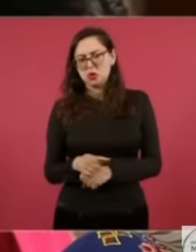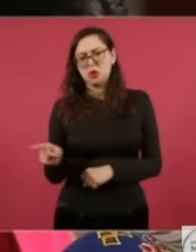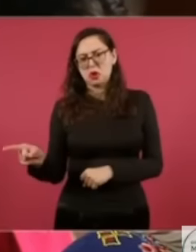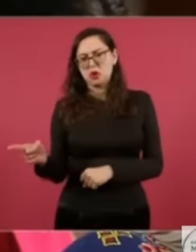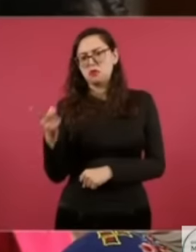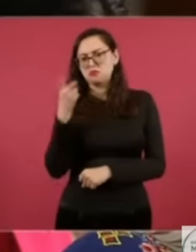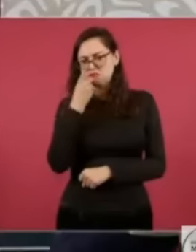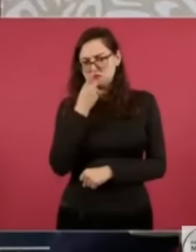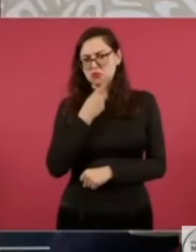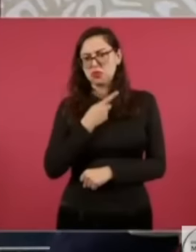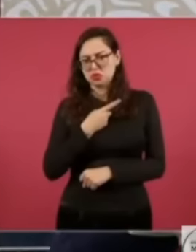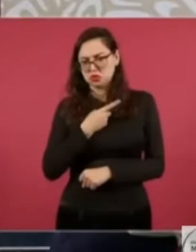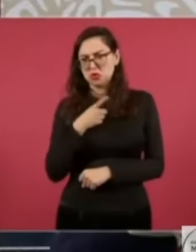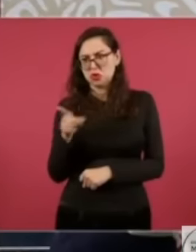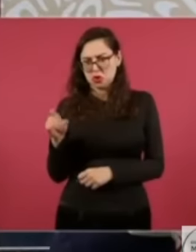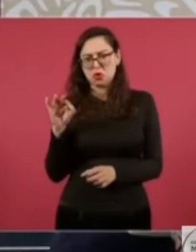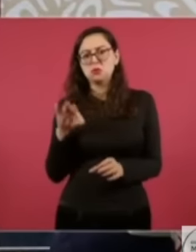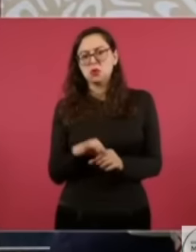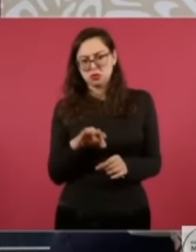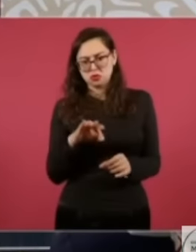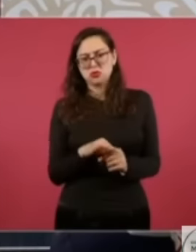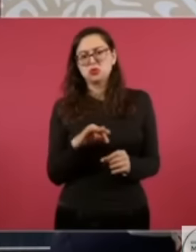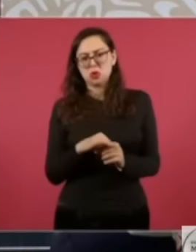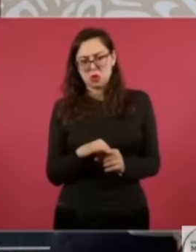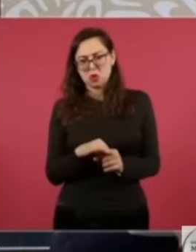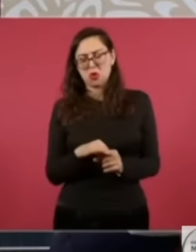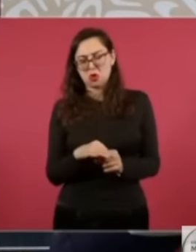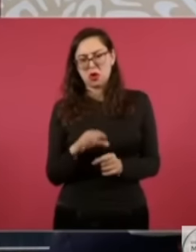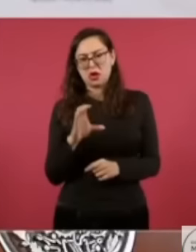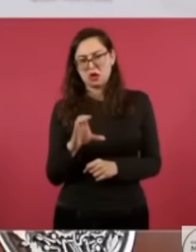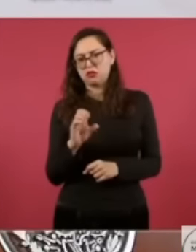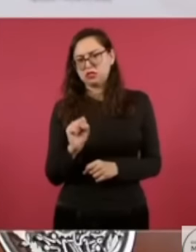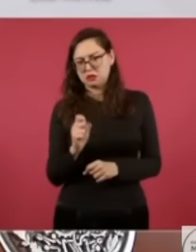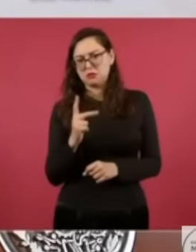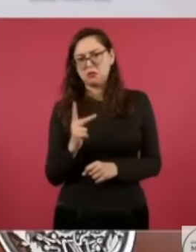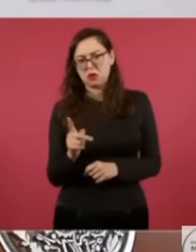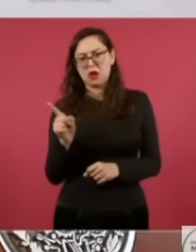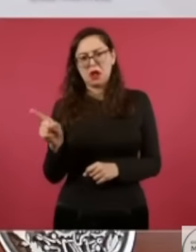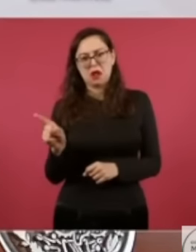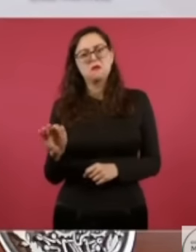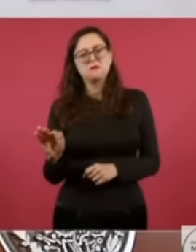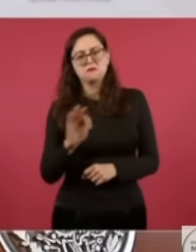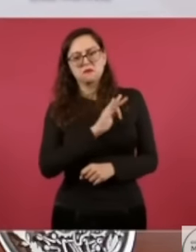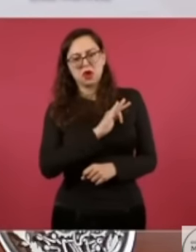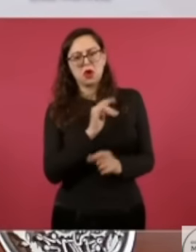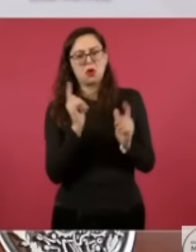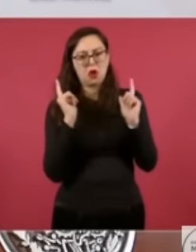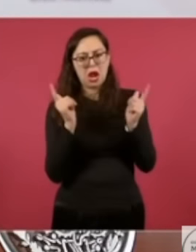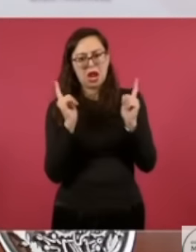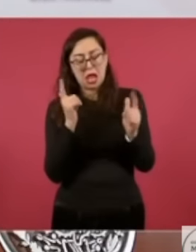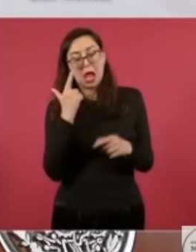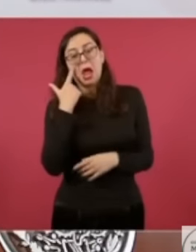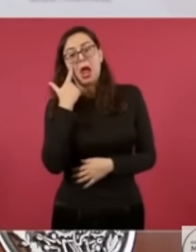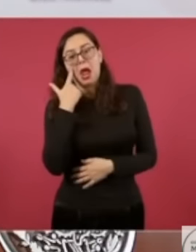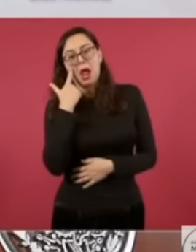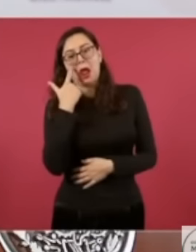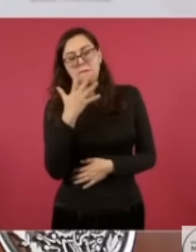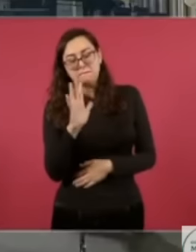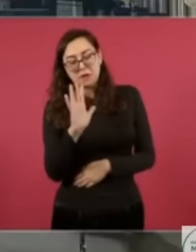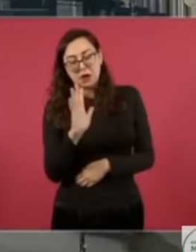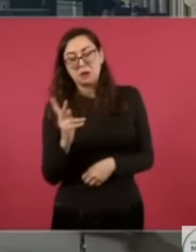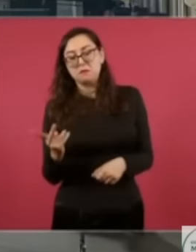dice. Está afirmando que la mayoría del pueblo de México no está con el presidente. Cada día